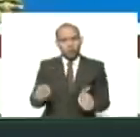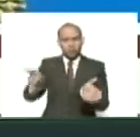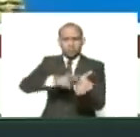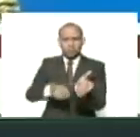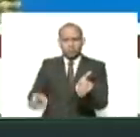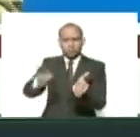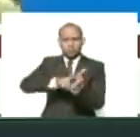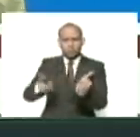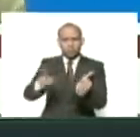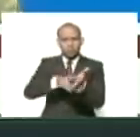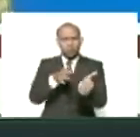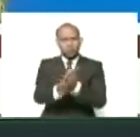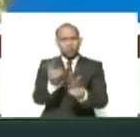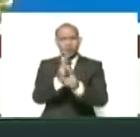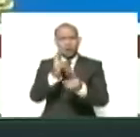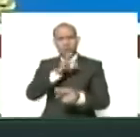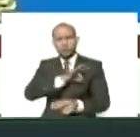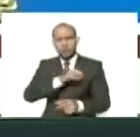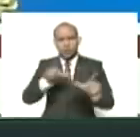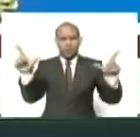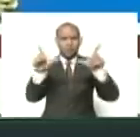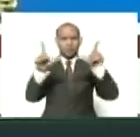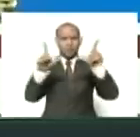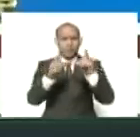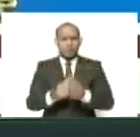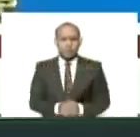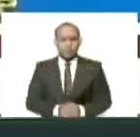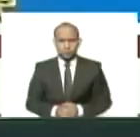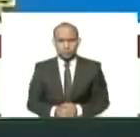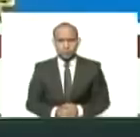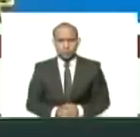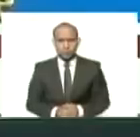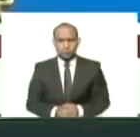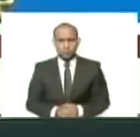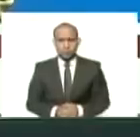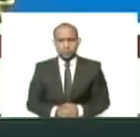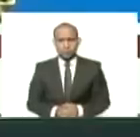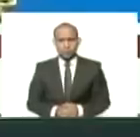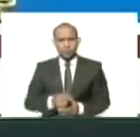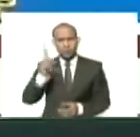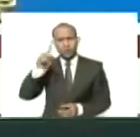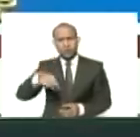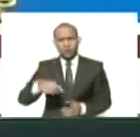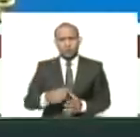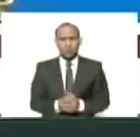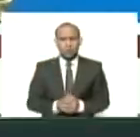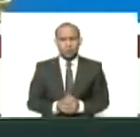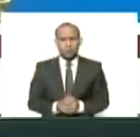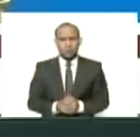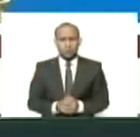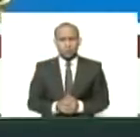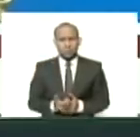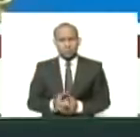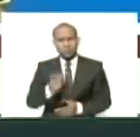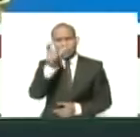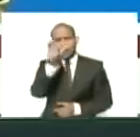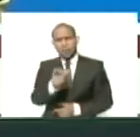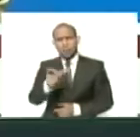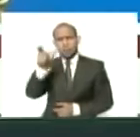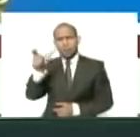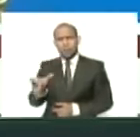de redes sociales, de medios de comunicación, a través de